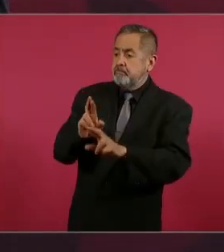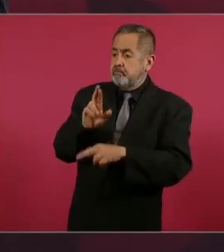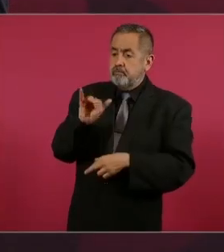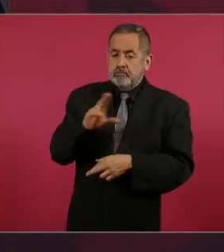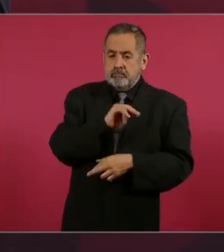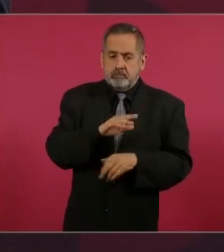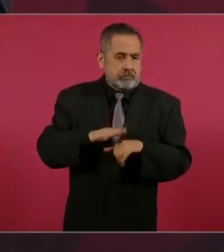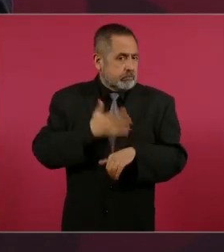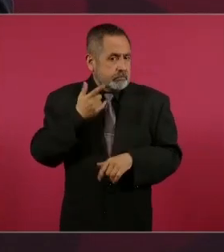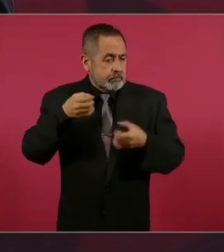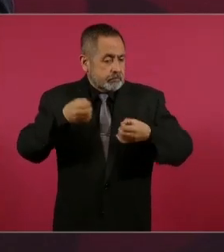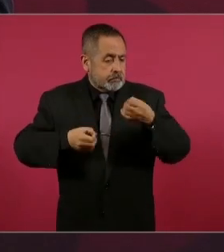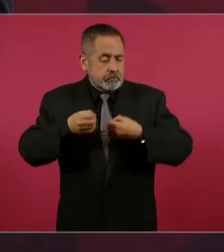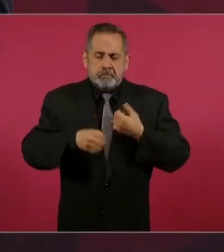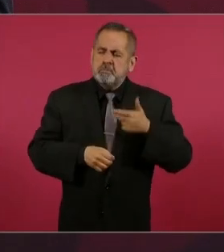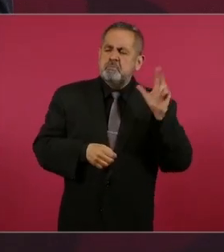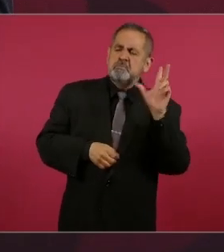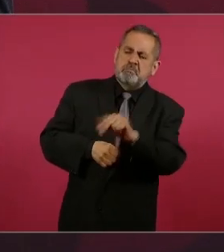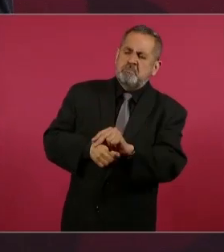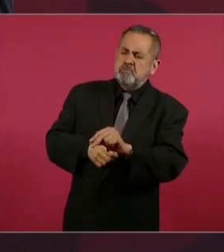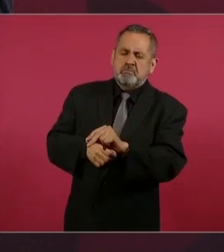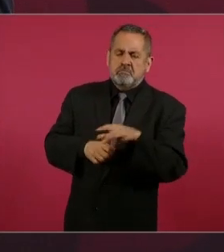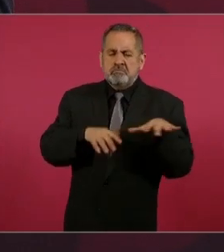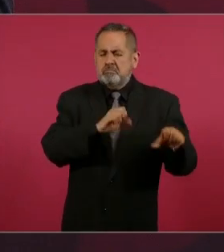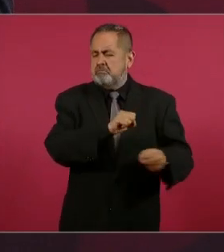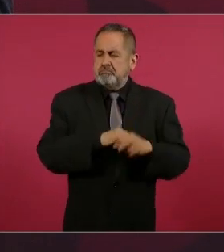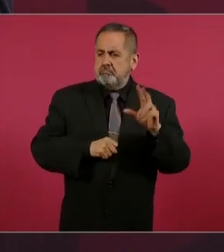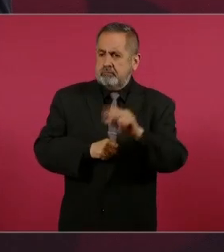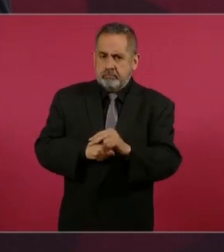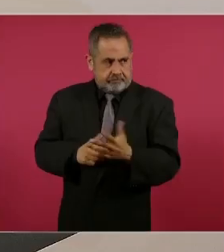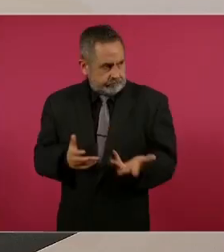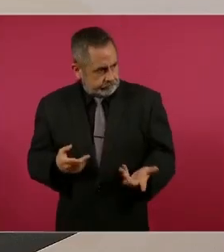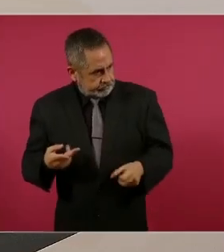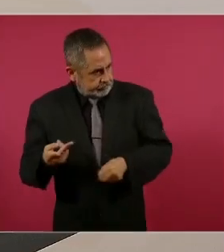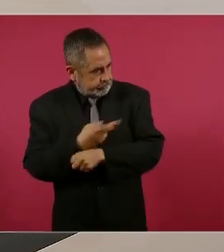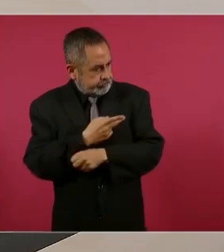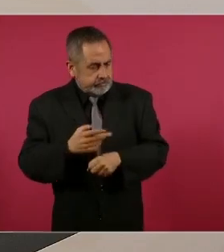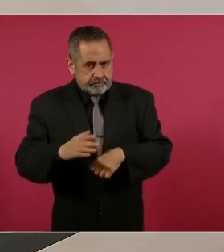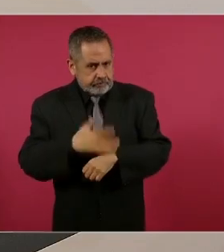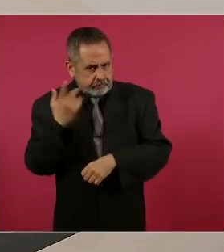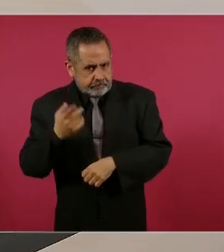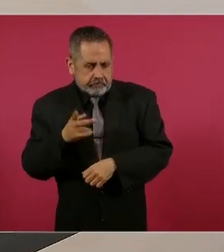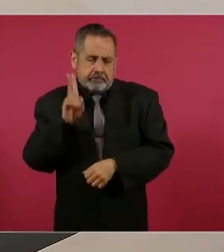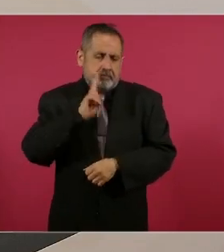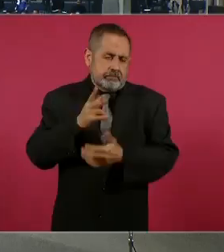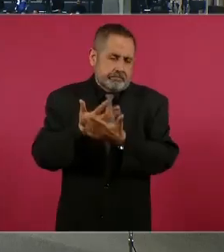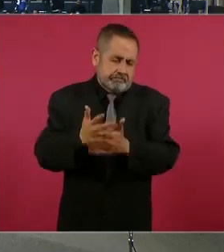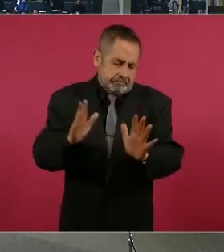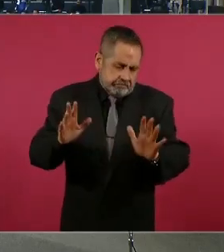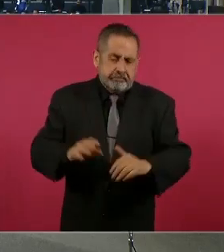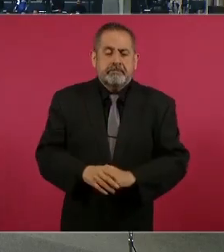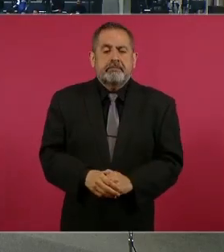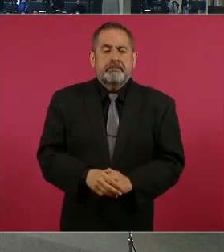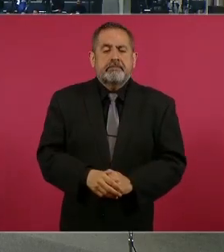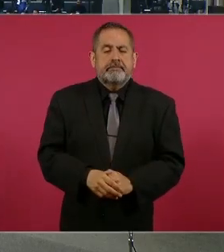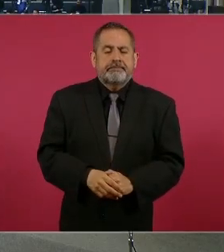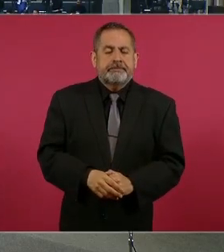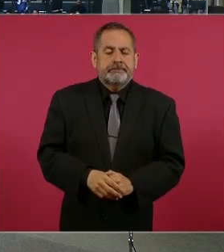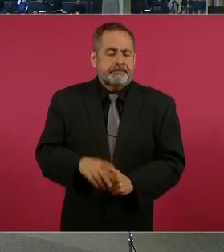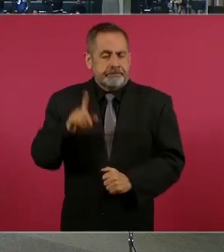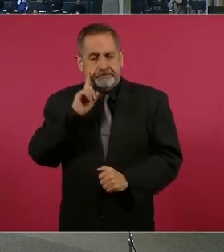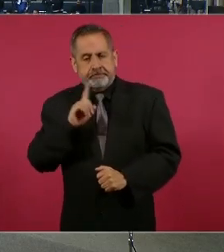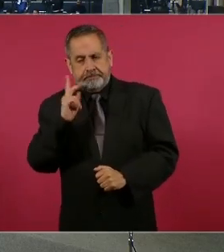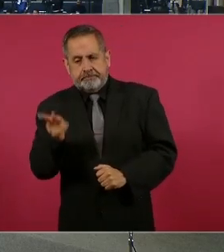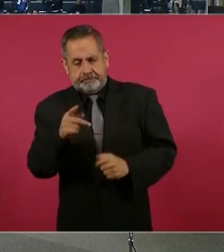la negativa del juez a autorizar la orden de aprehensión. Bien, dos temas finalmente